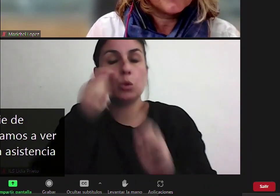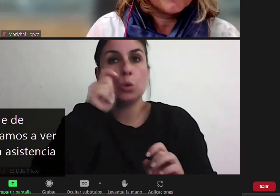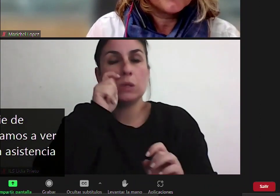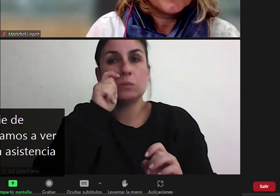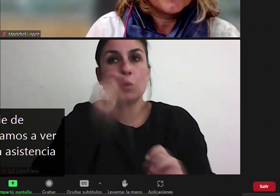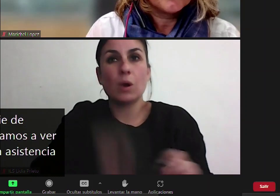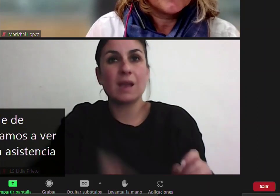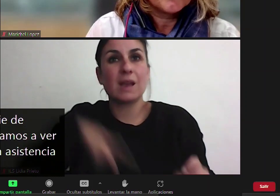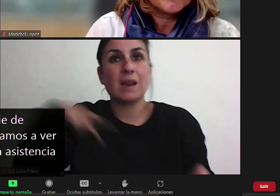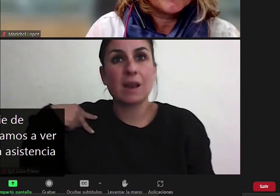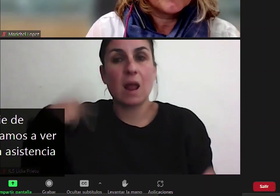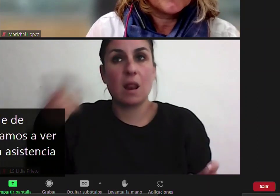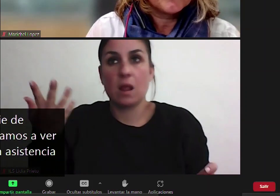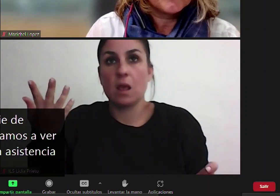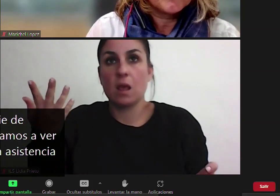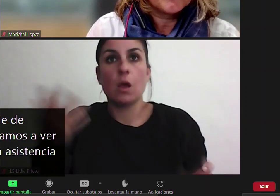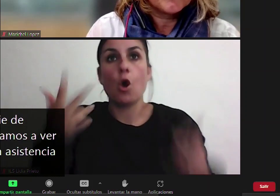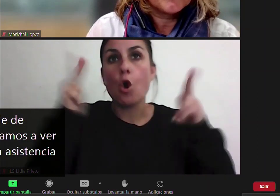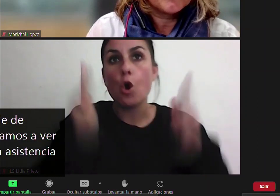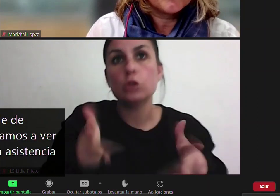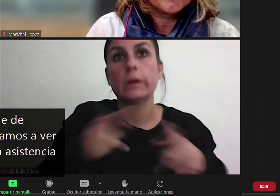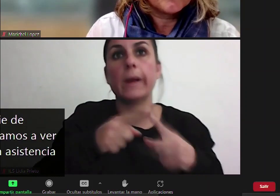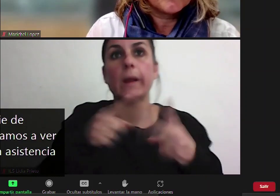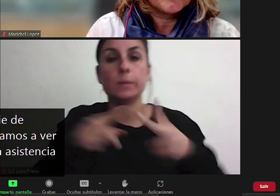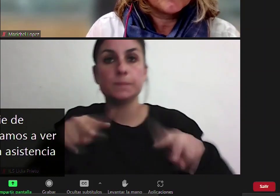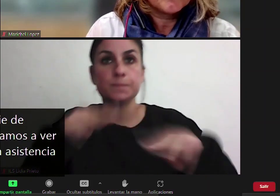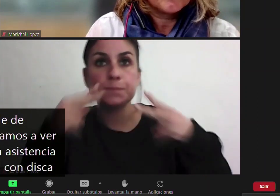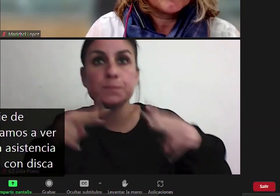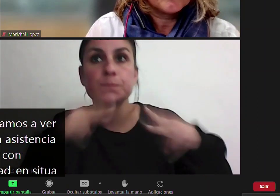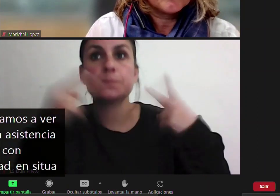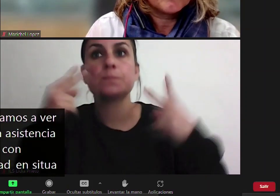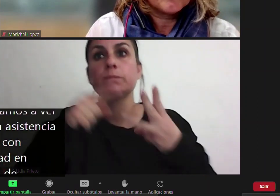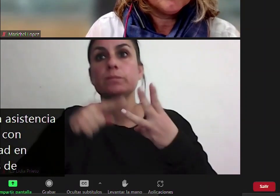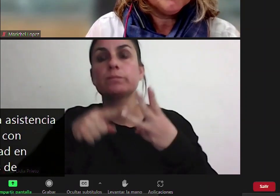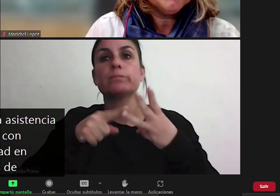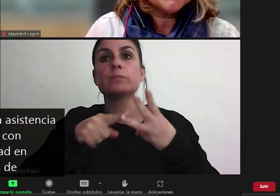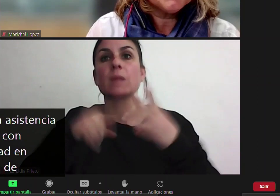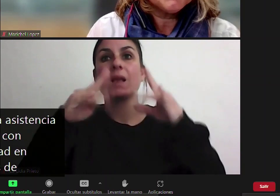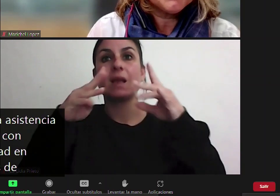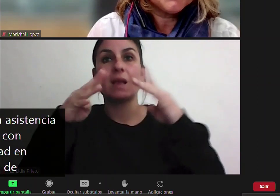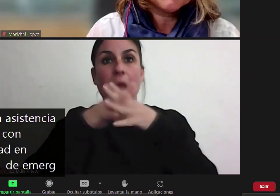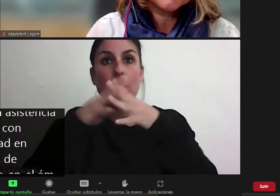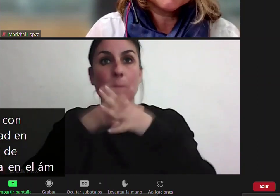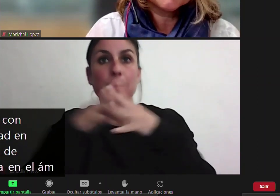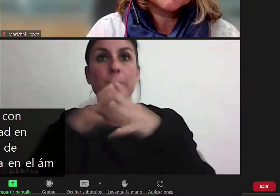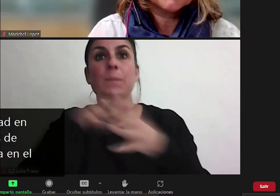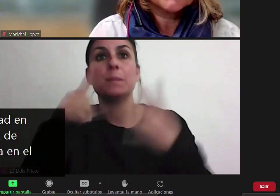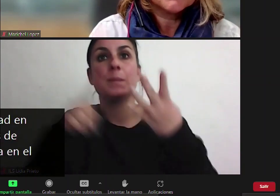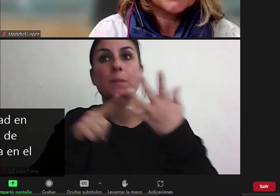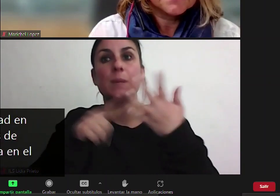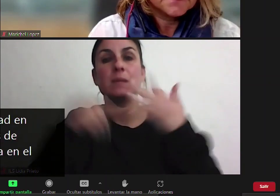y de esparcimiento, es decir, en hoteles, en restaurantes, hostales, campings, albergues,